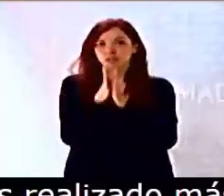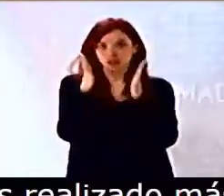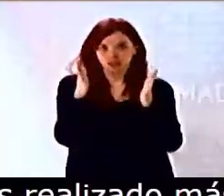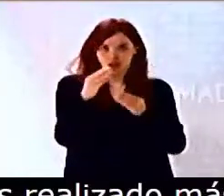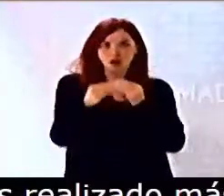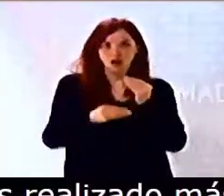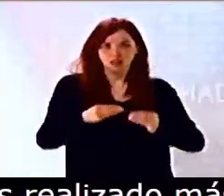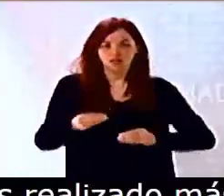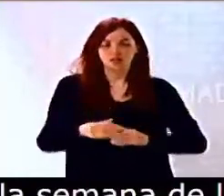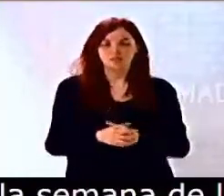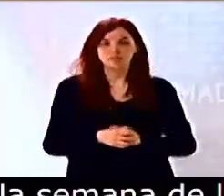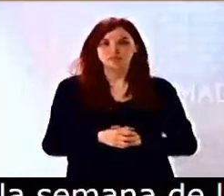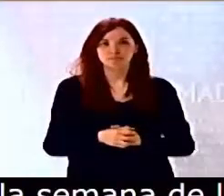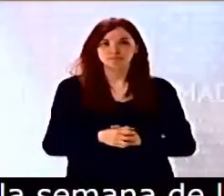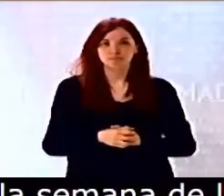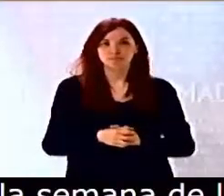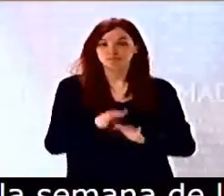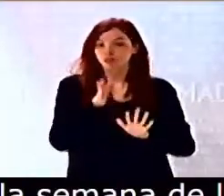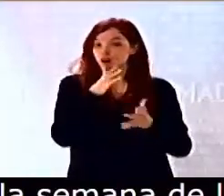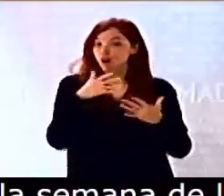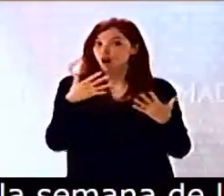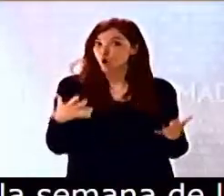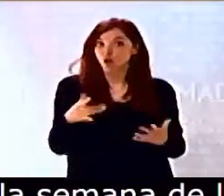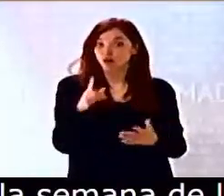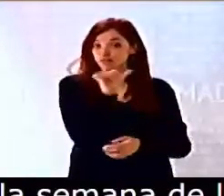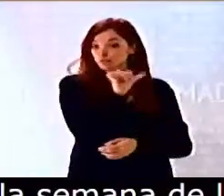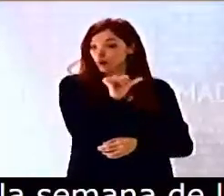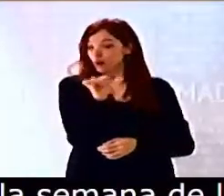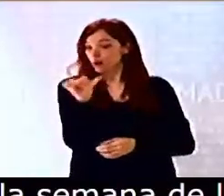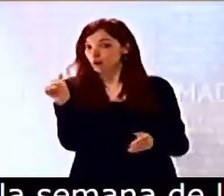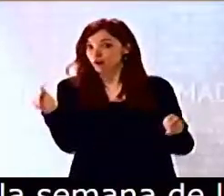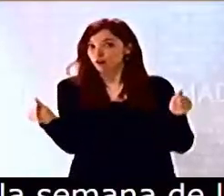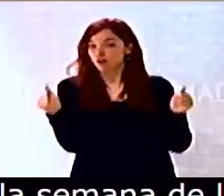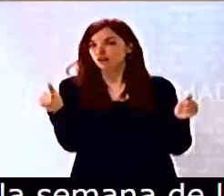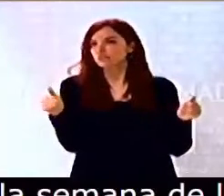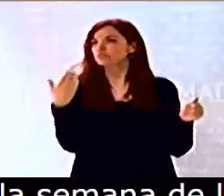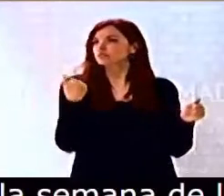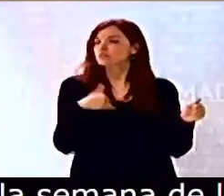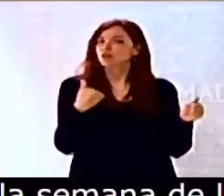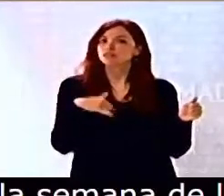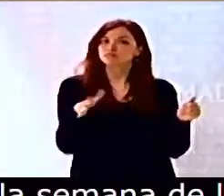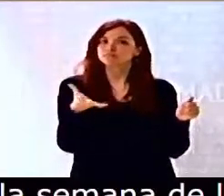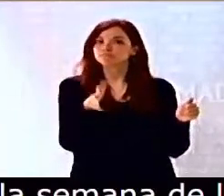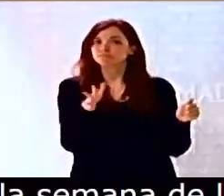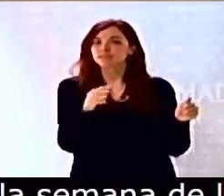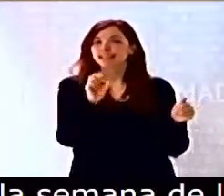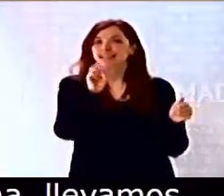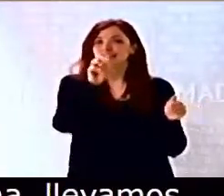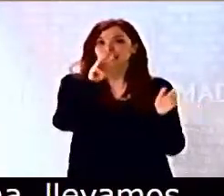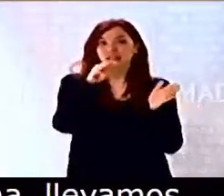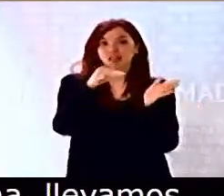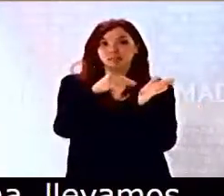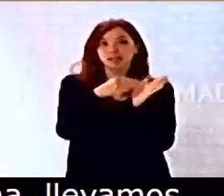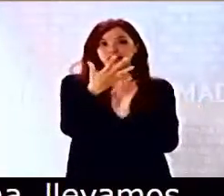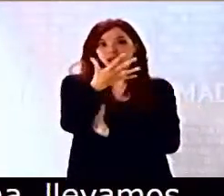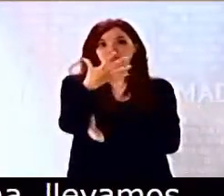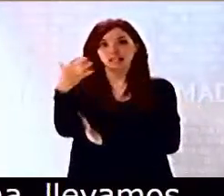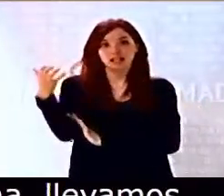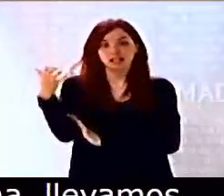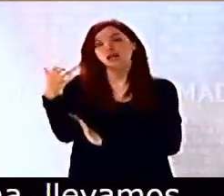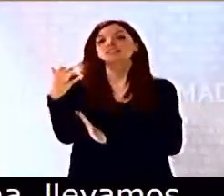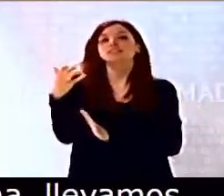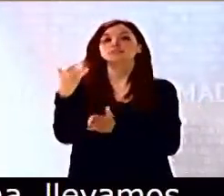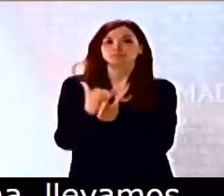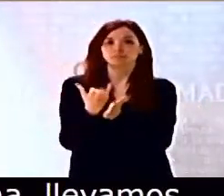Santa. En esta semana, sin terminar la semana, llevamos alrededor de 13.500 pruebas